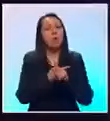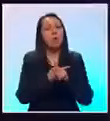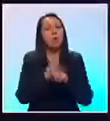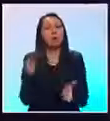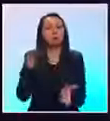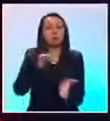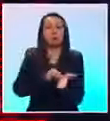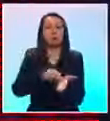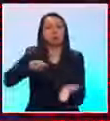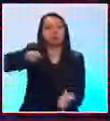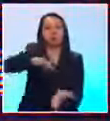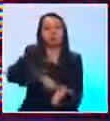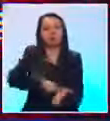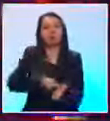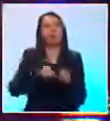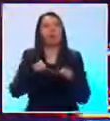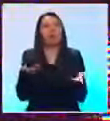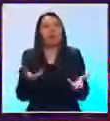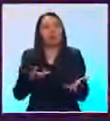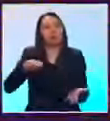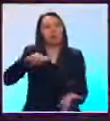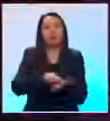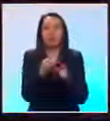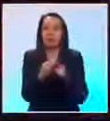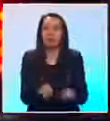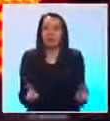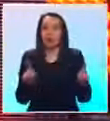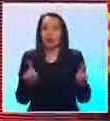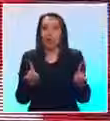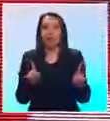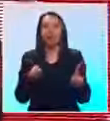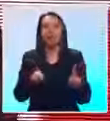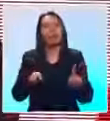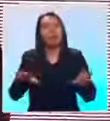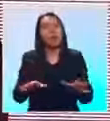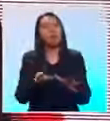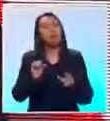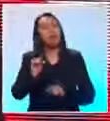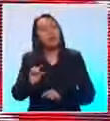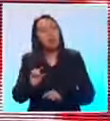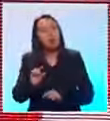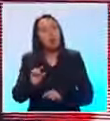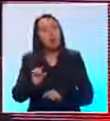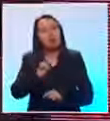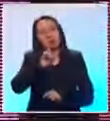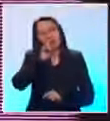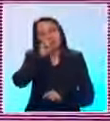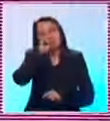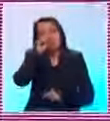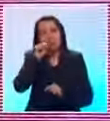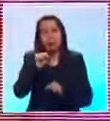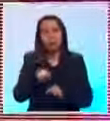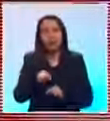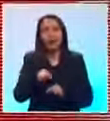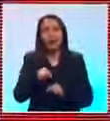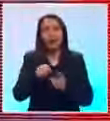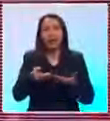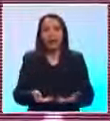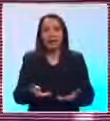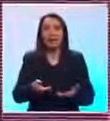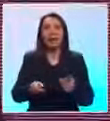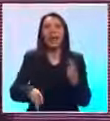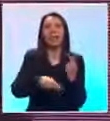donación, pero una donación diferente que se ha hecho un poco tradicional aquí